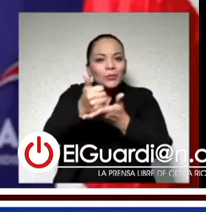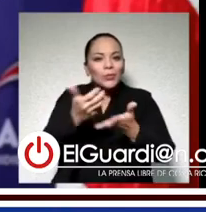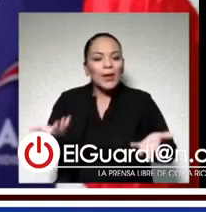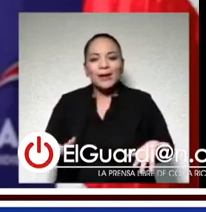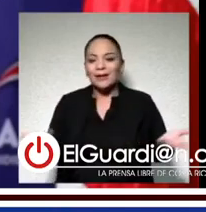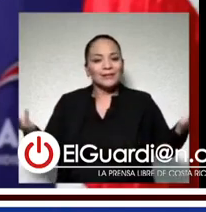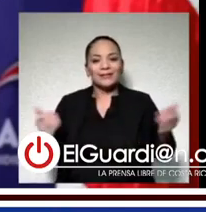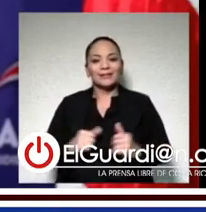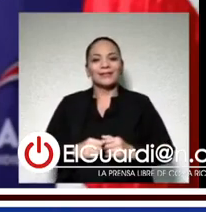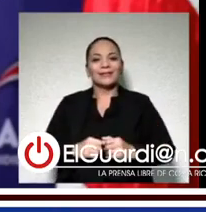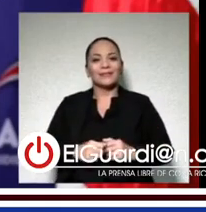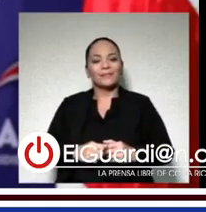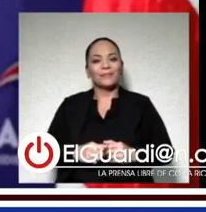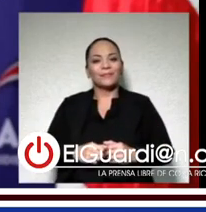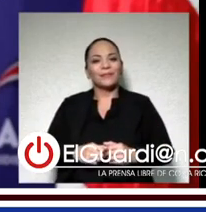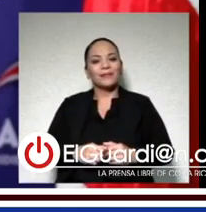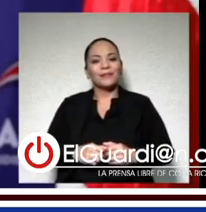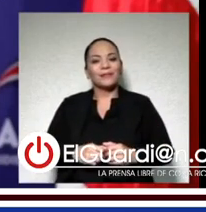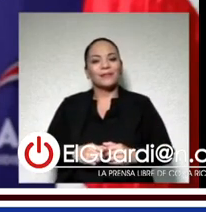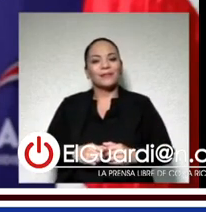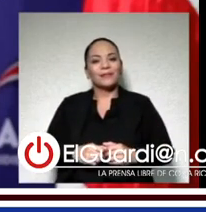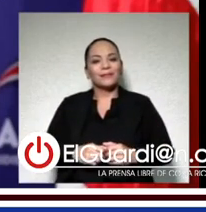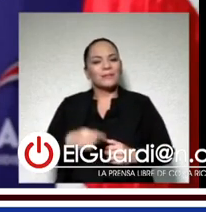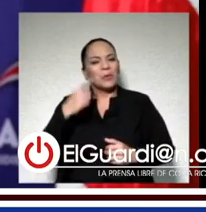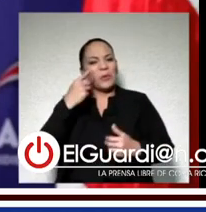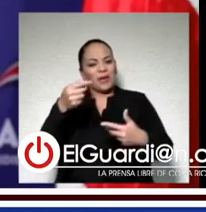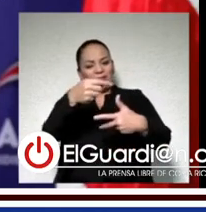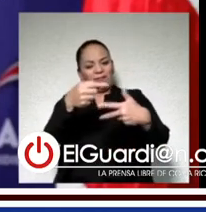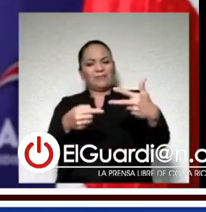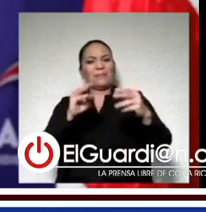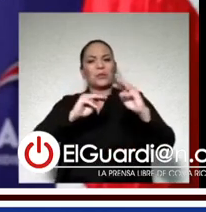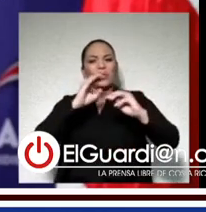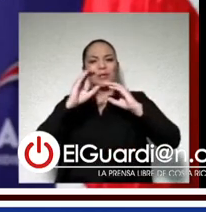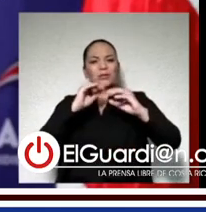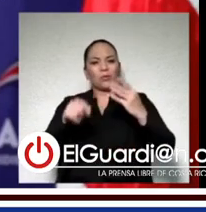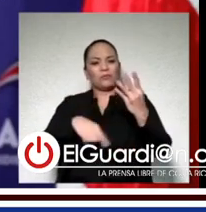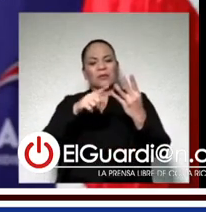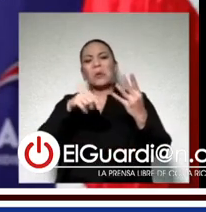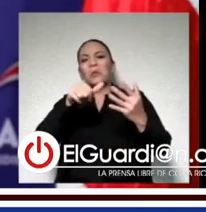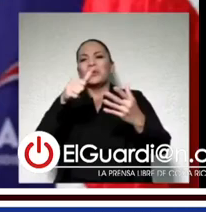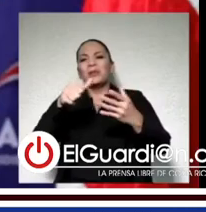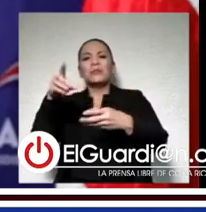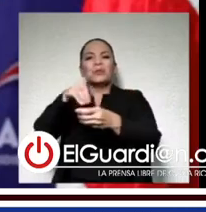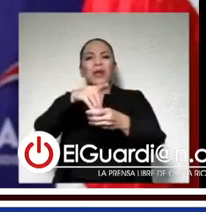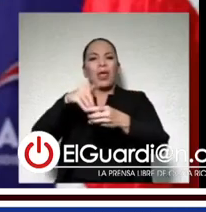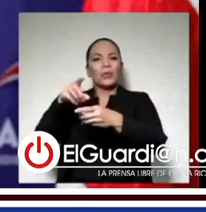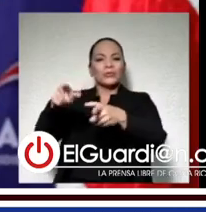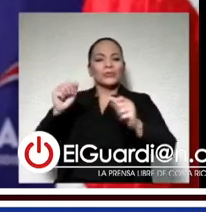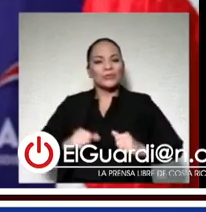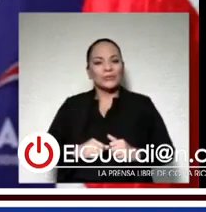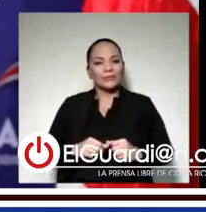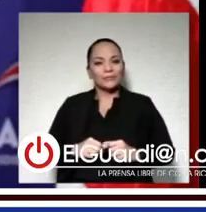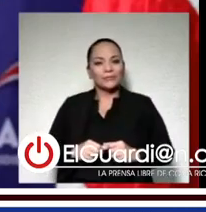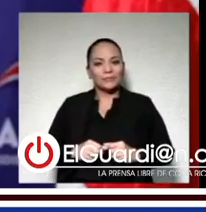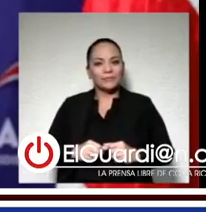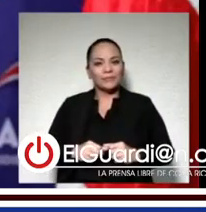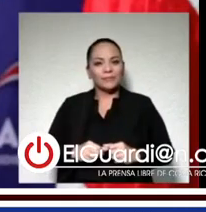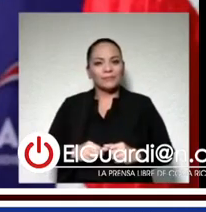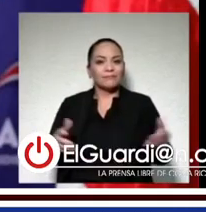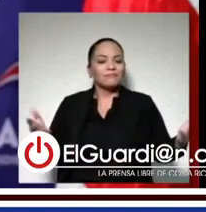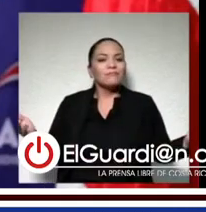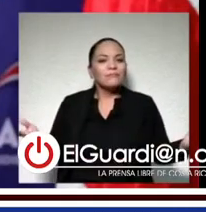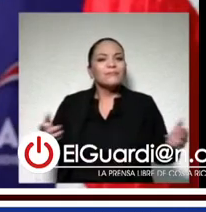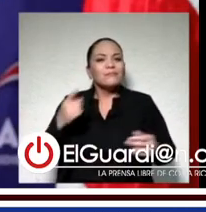¿Verdad? Bueno, y entonces, ¿quiénes son esos medios? Y hay diputados que tuitean. Díganos quiénes son. Ya,